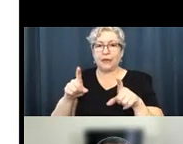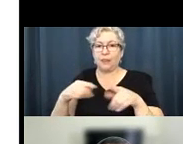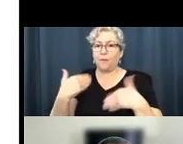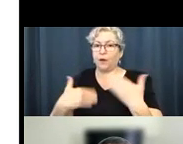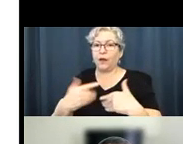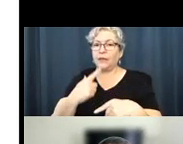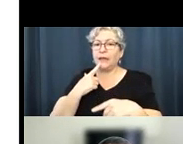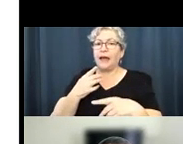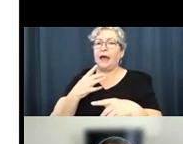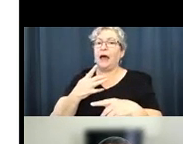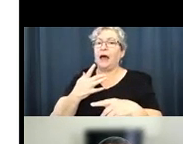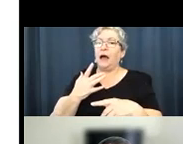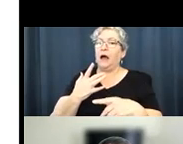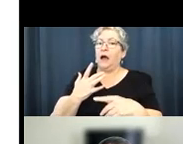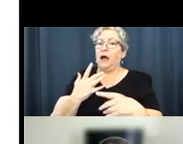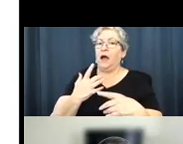a través de todo el proceso,